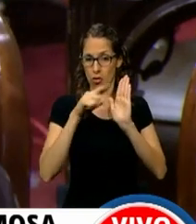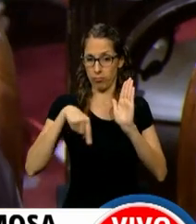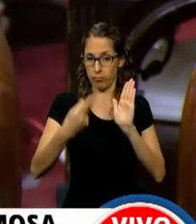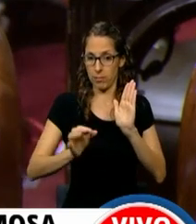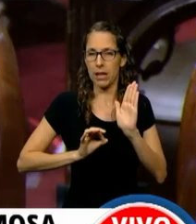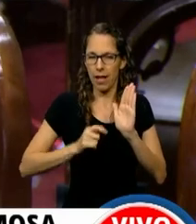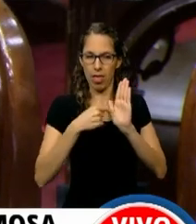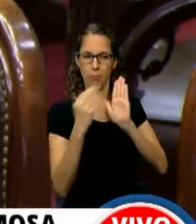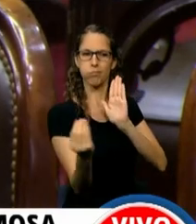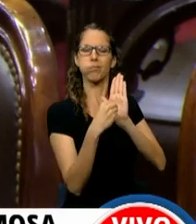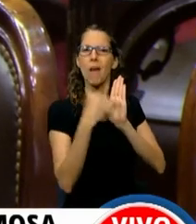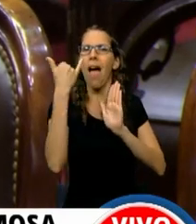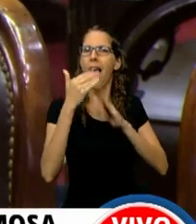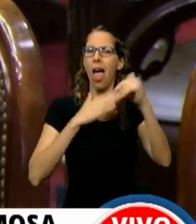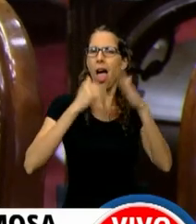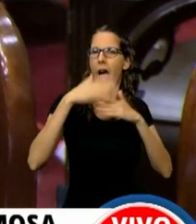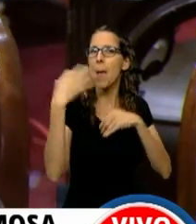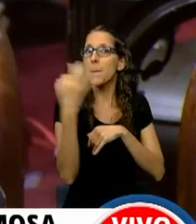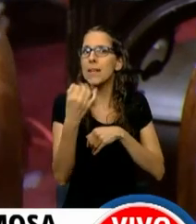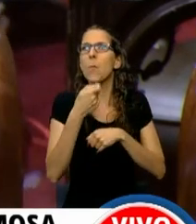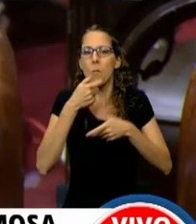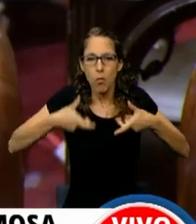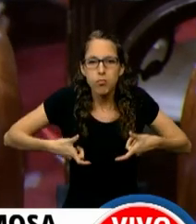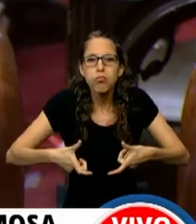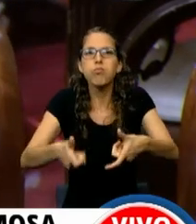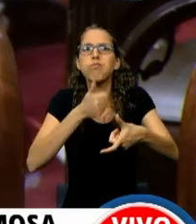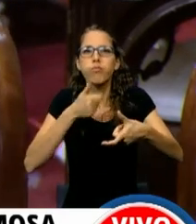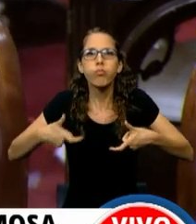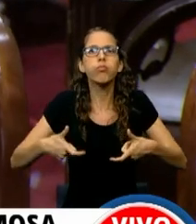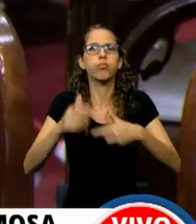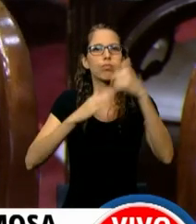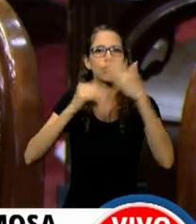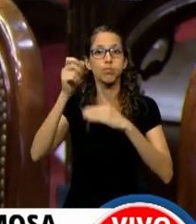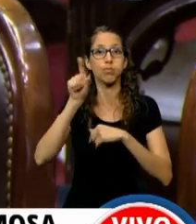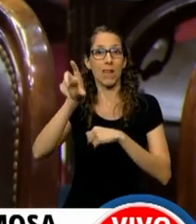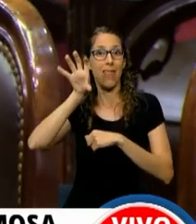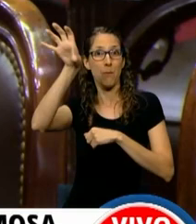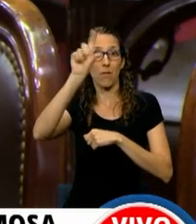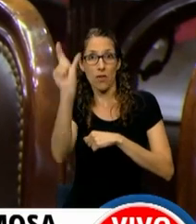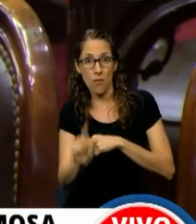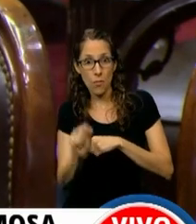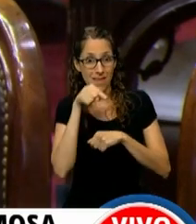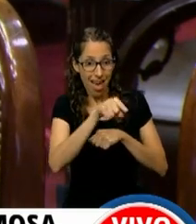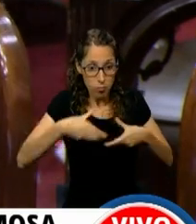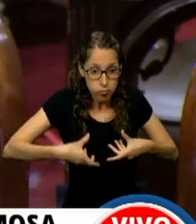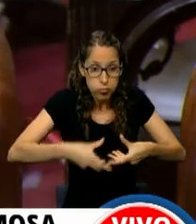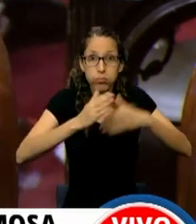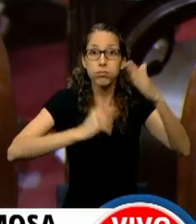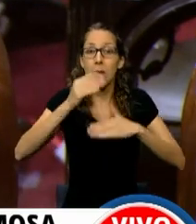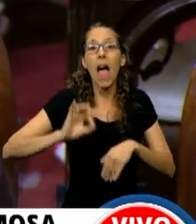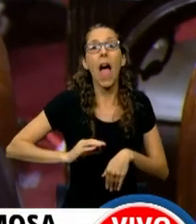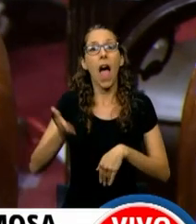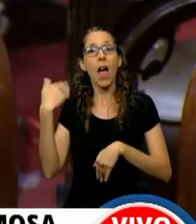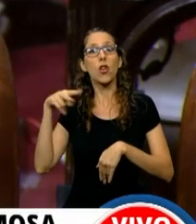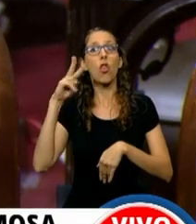incluye obras estratégicas como el acueducto del desarrollo formoseño, una obra que en el año 2018